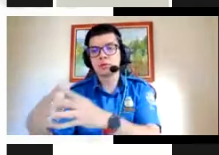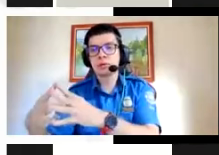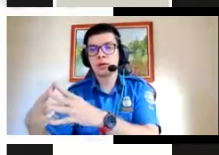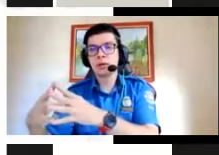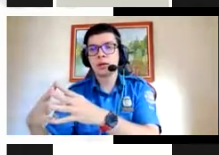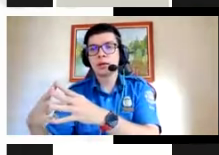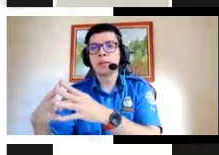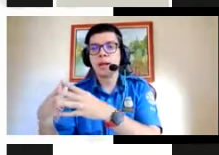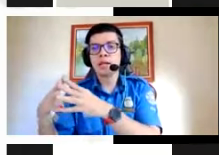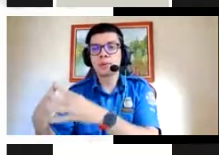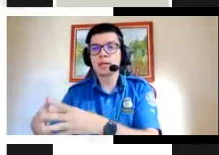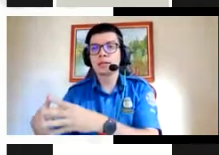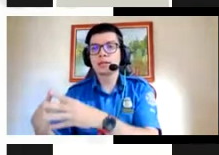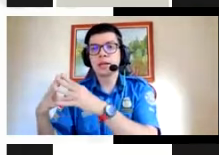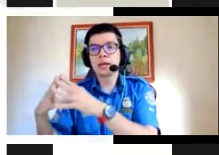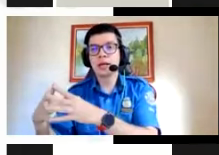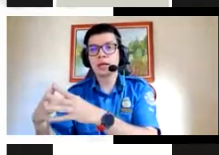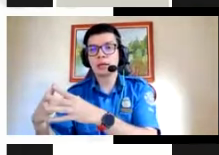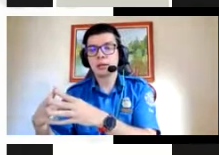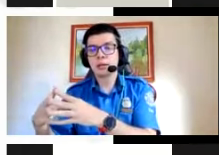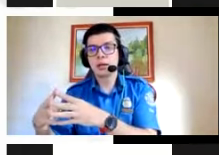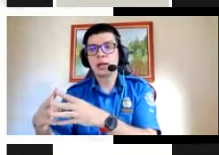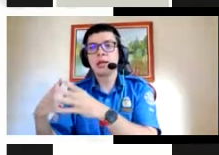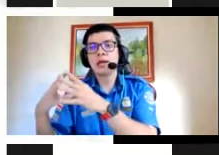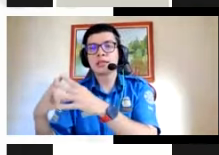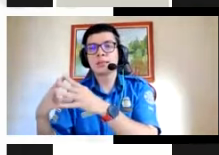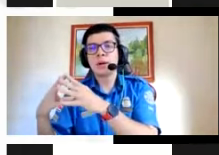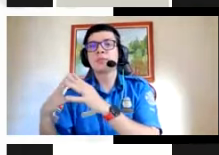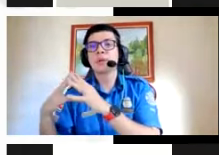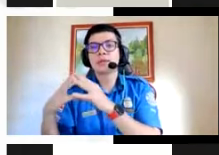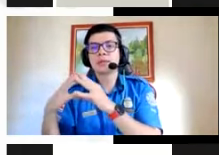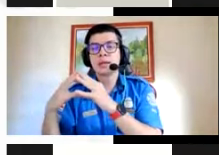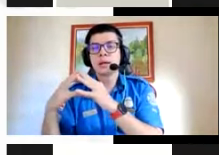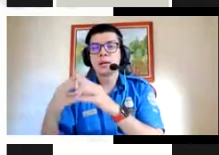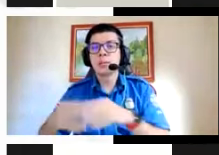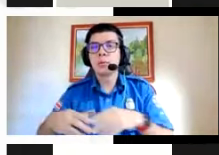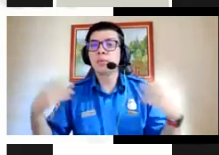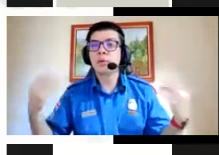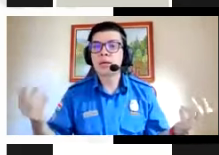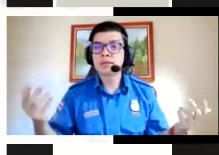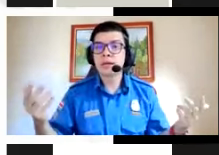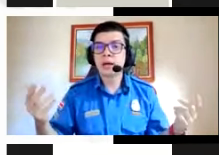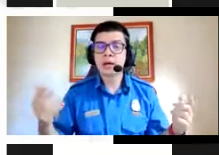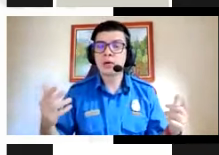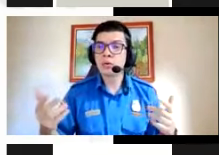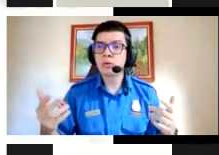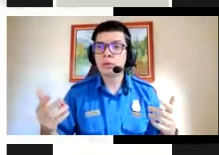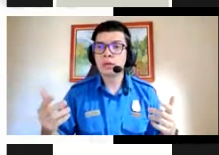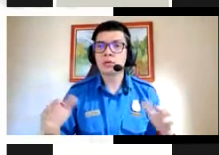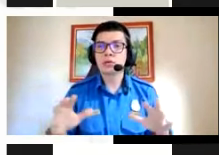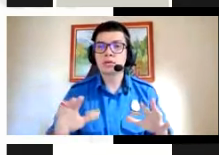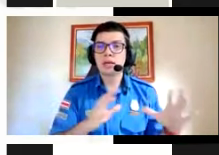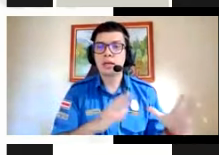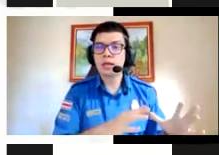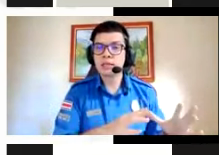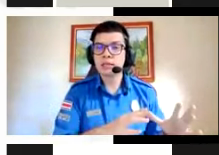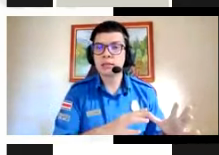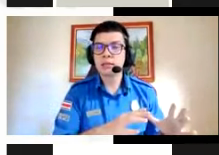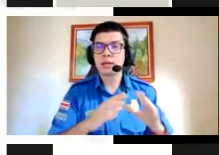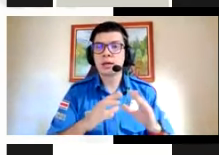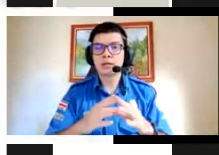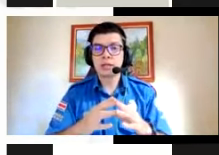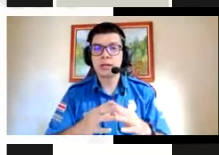casos de malas praxis en la calle y esas malas praxis pueden volverse algo común. Entonces, la idea